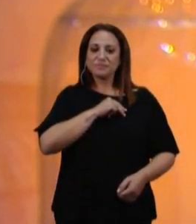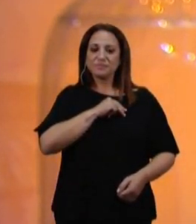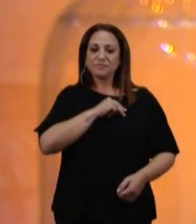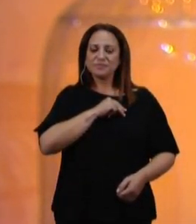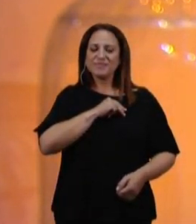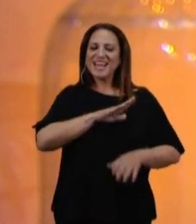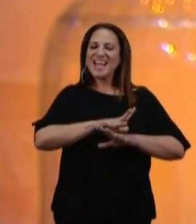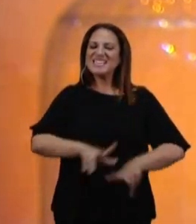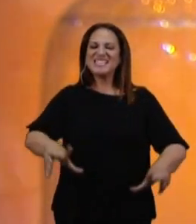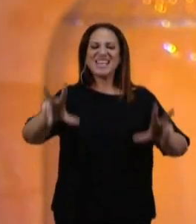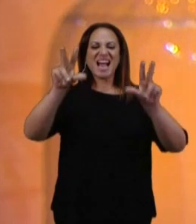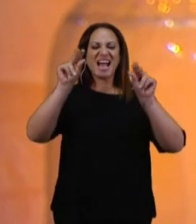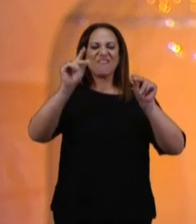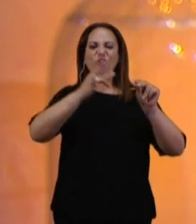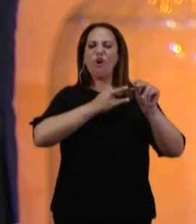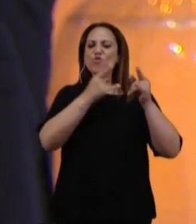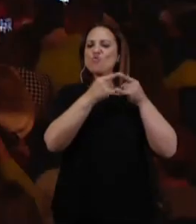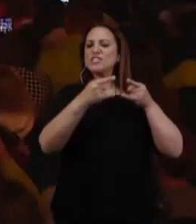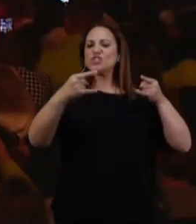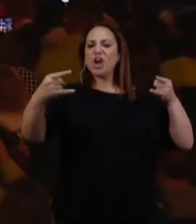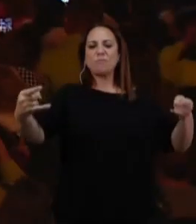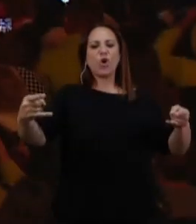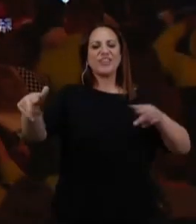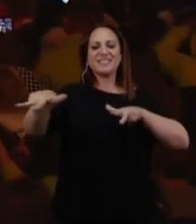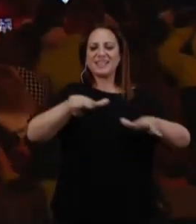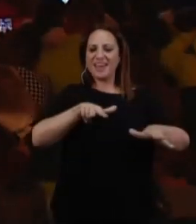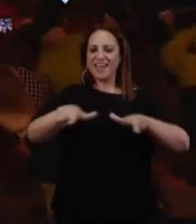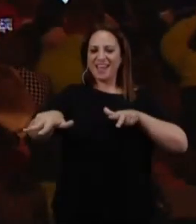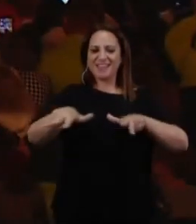¡Se acabó nuestro amor de Serenquenquenes!